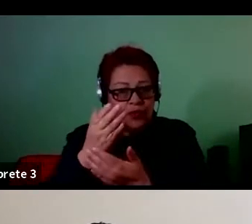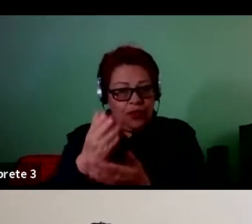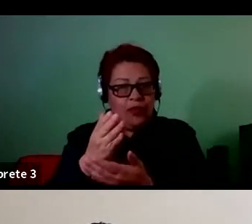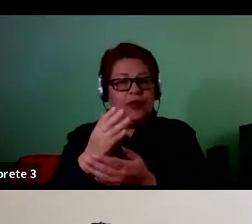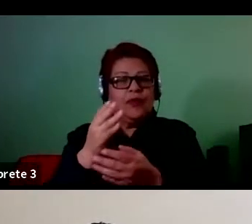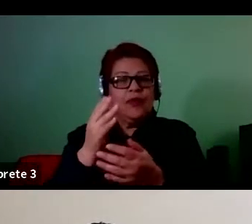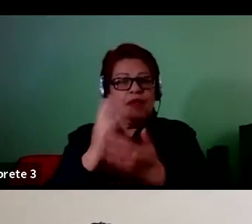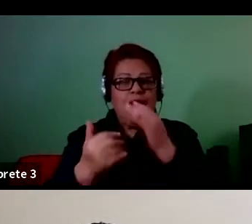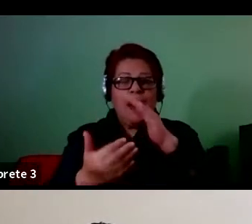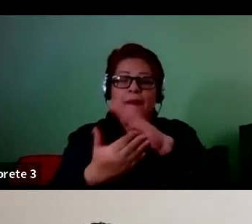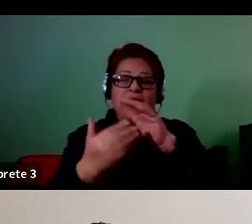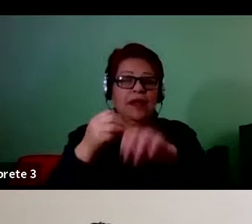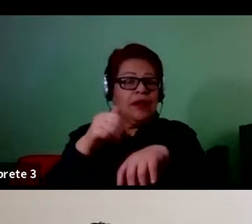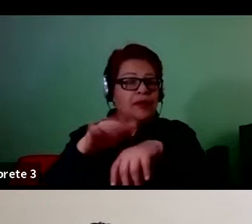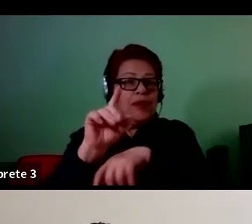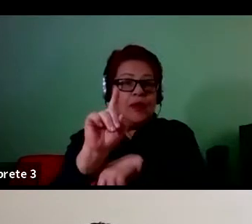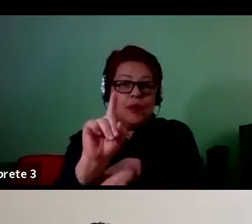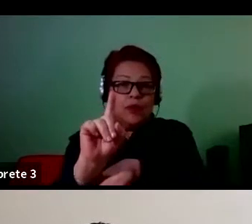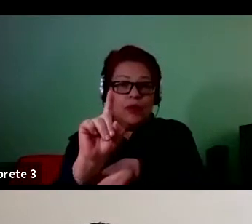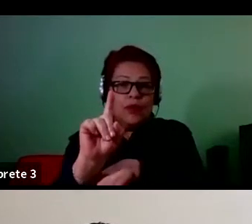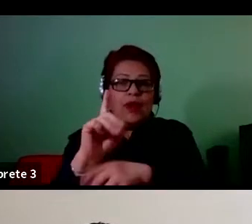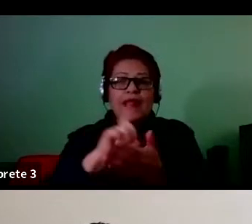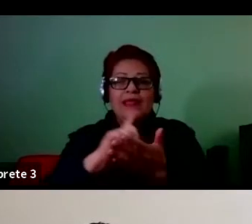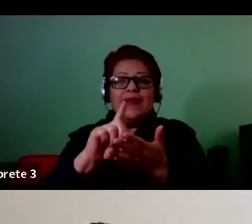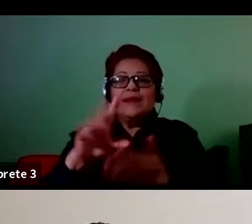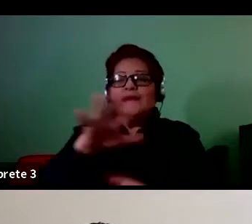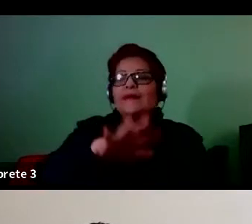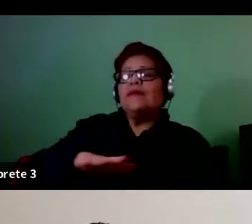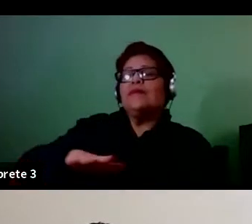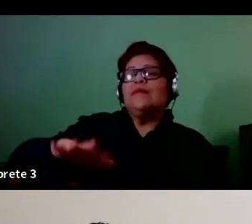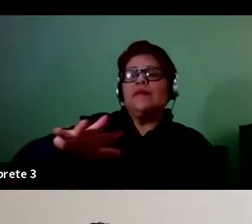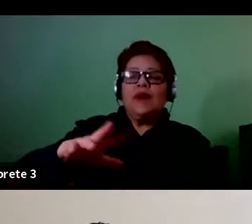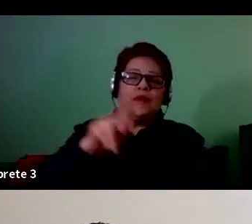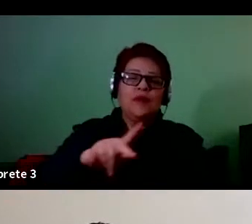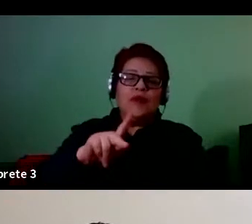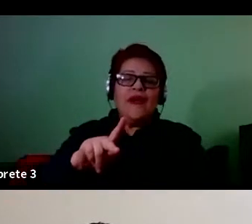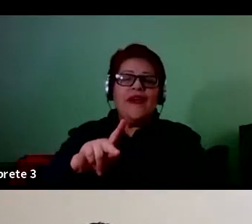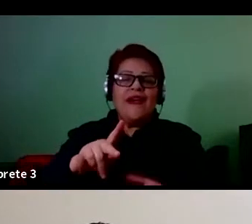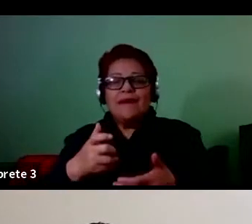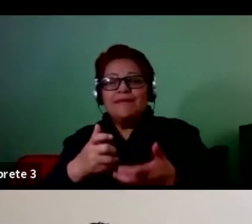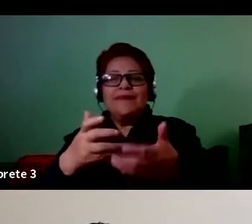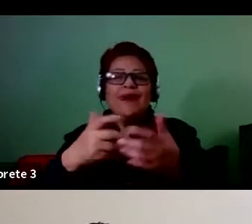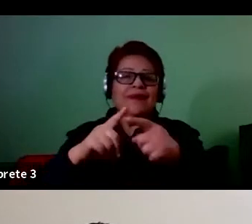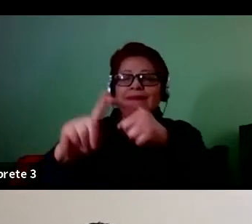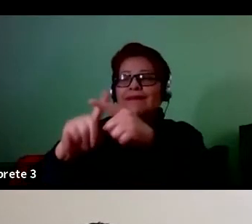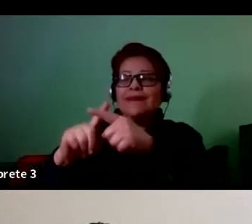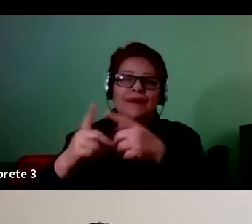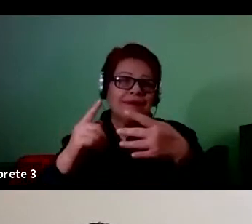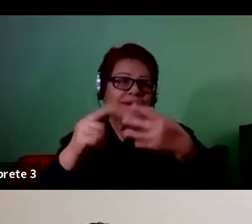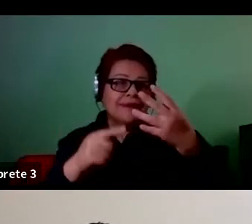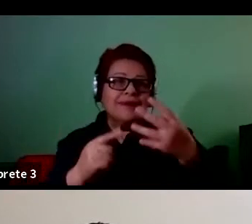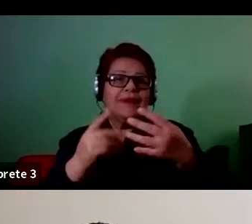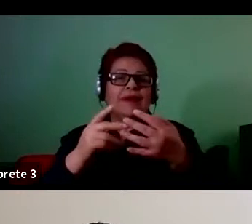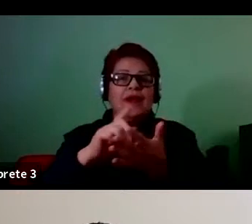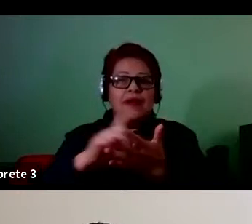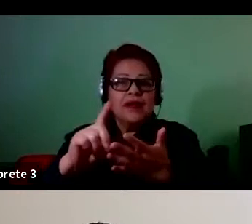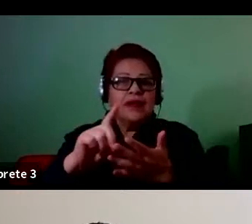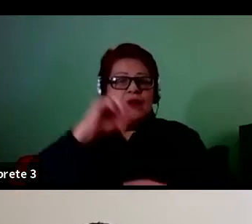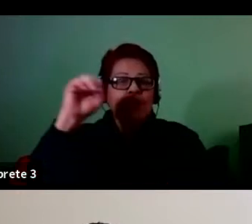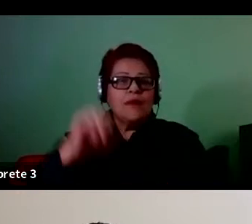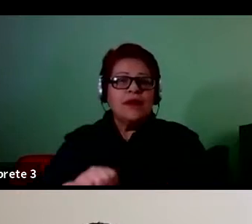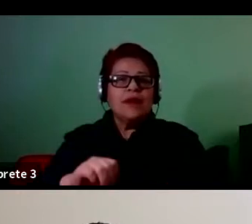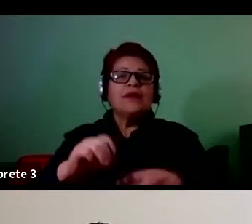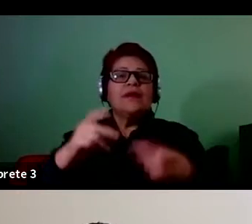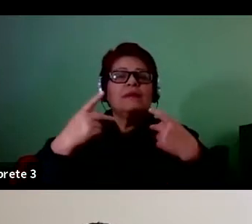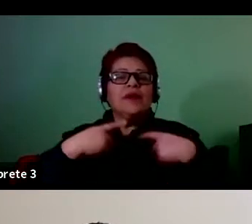fuera en la mesa 1. El derecho al espacio público y vía pública con sus diferencias y los derechos y obligaciones de